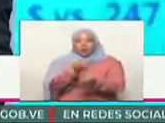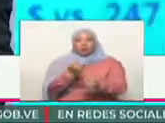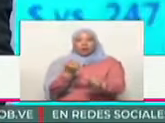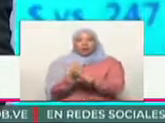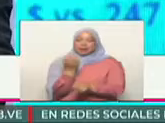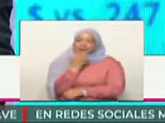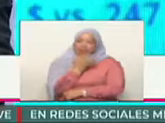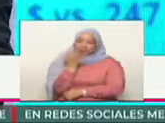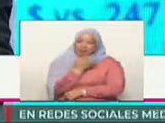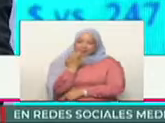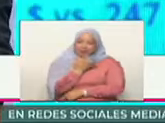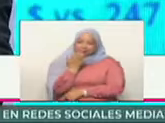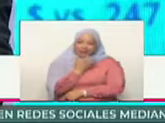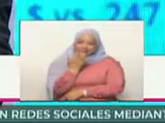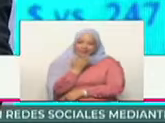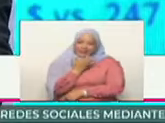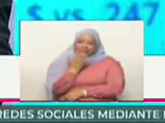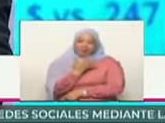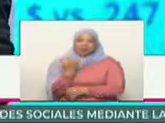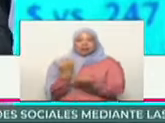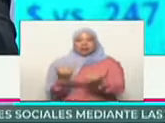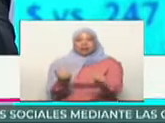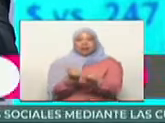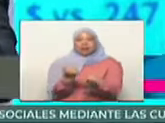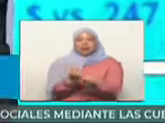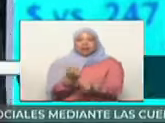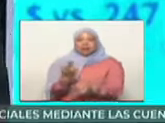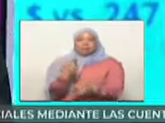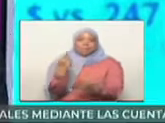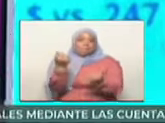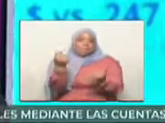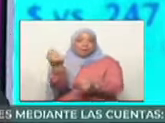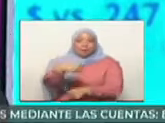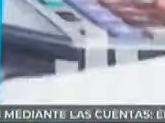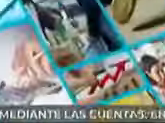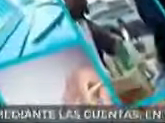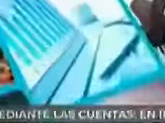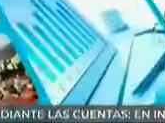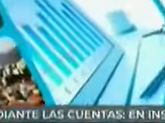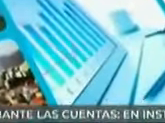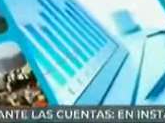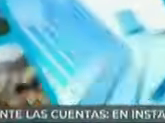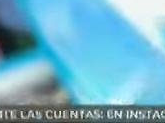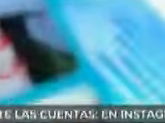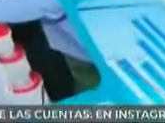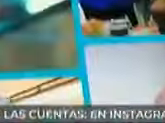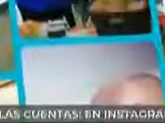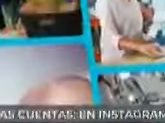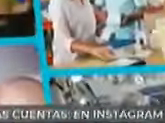picante, a el segmento Más Economía. Adelante.